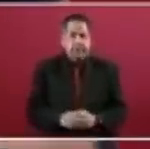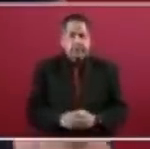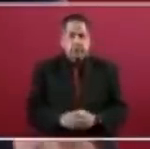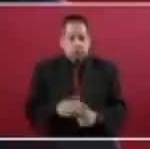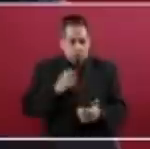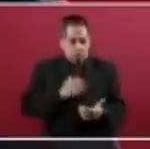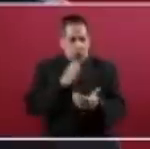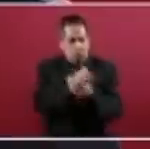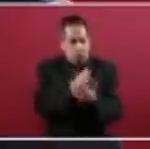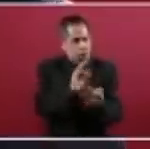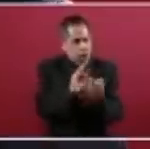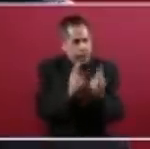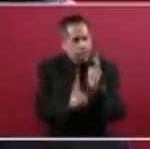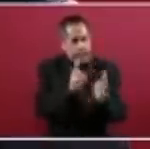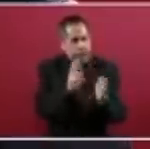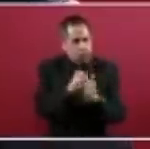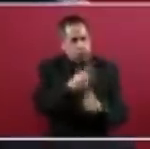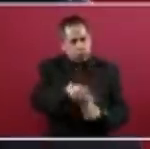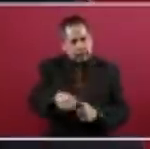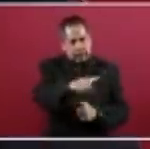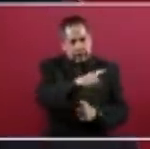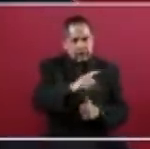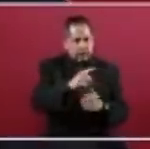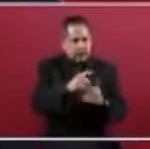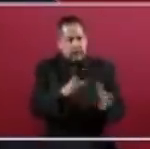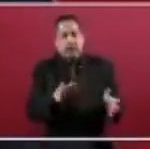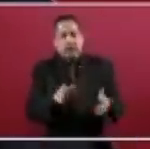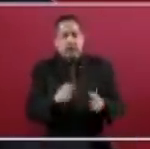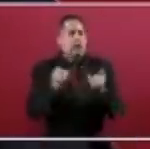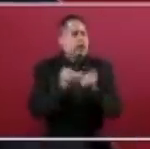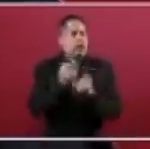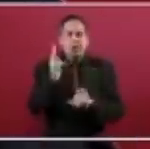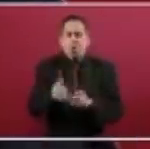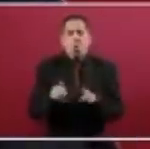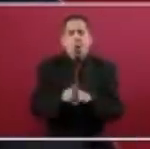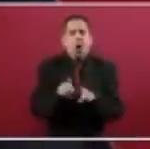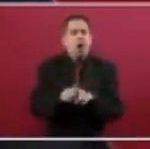Voy a ir a hablar con ellos, como lo hice